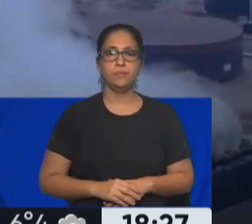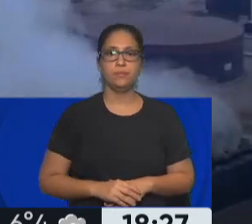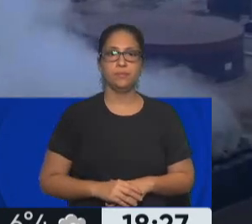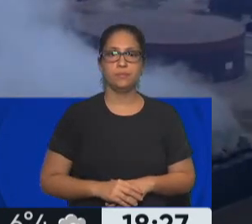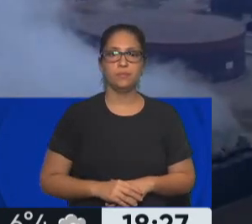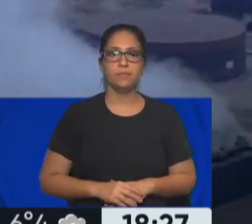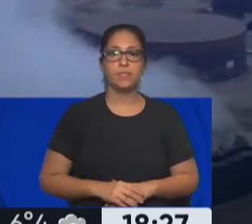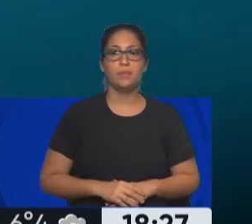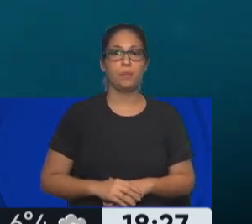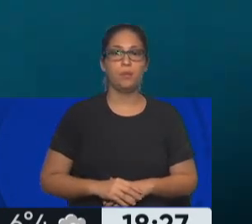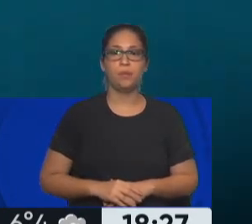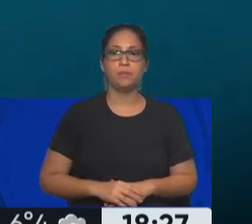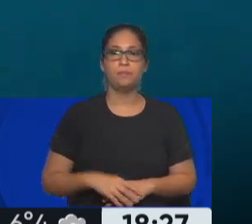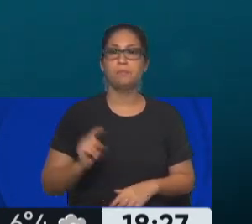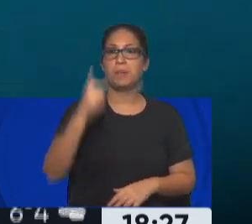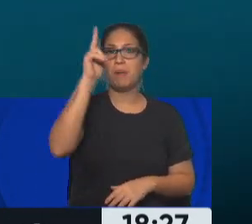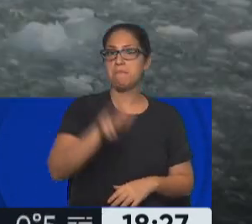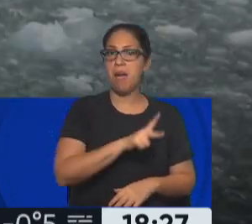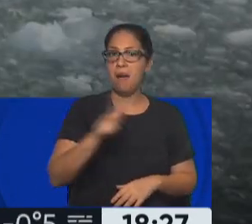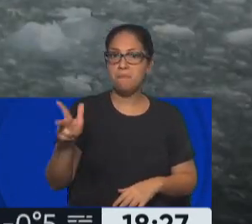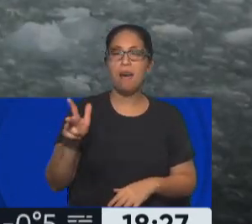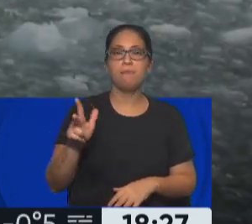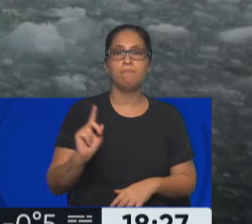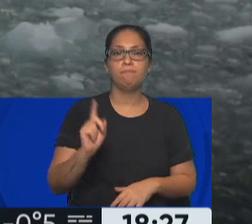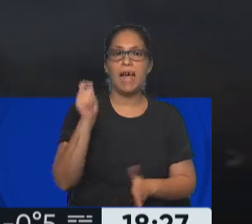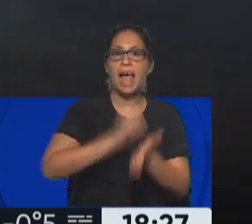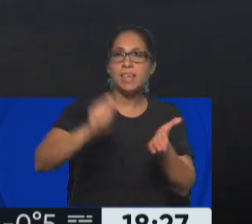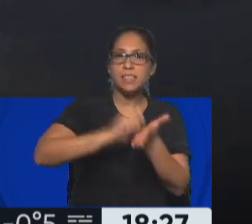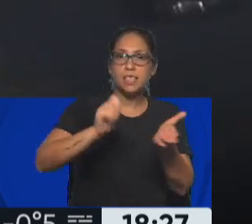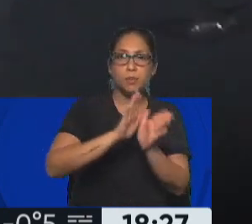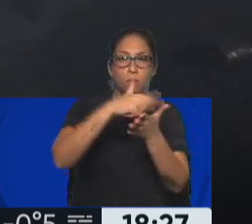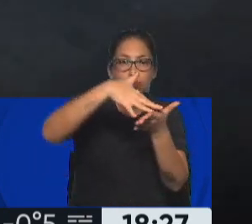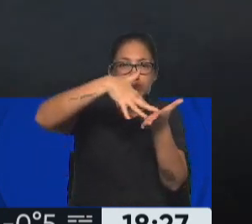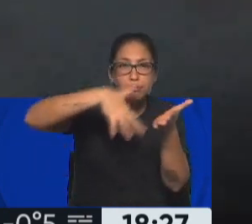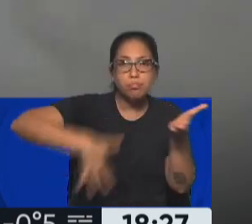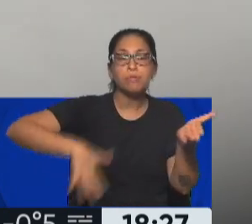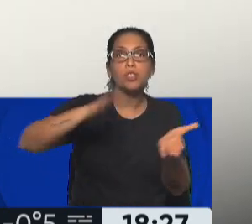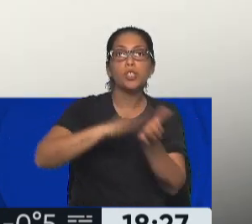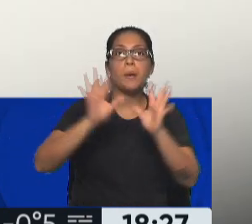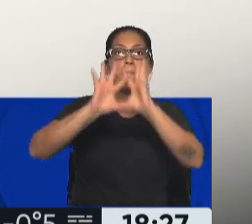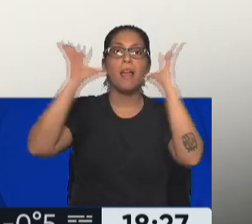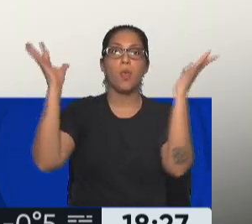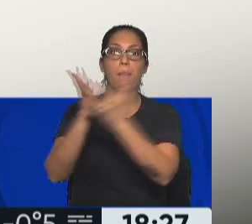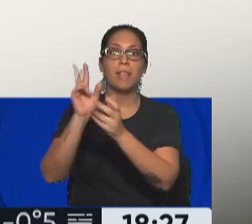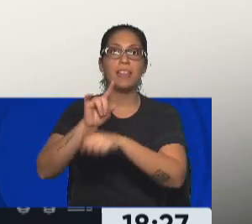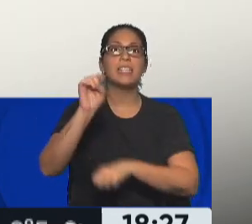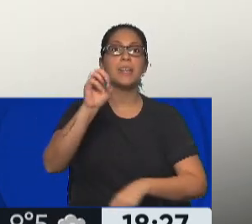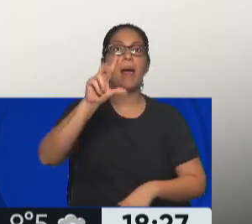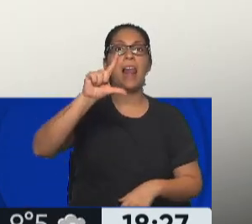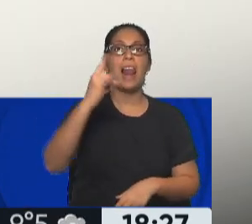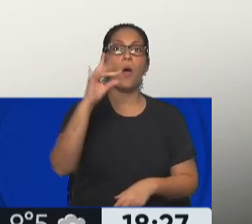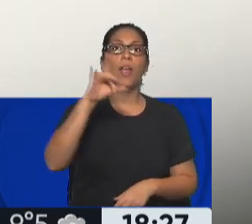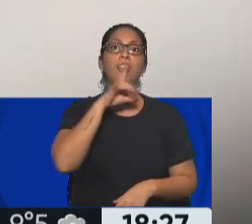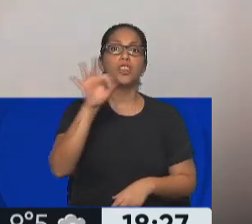Francisco también fue el primer papa en escribir una encíclica dedicada al medio ambiente. En Laudato Si, abordó la